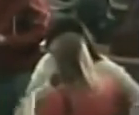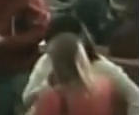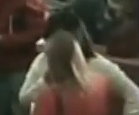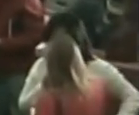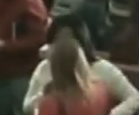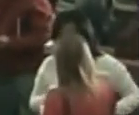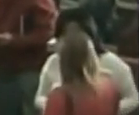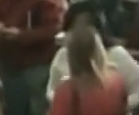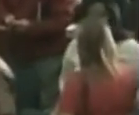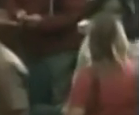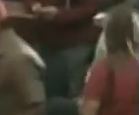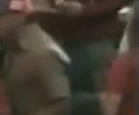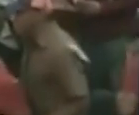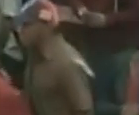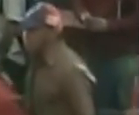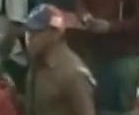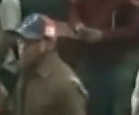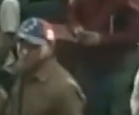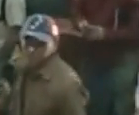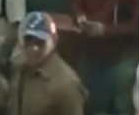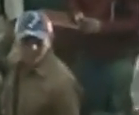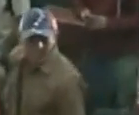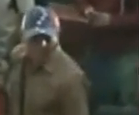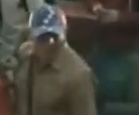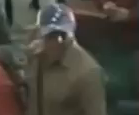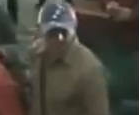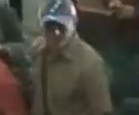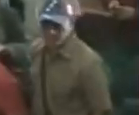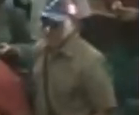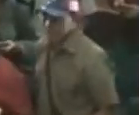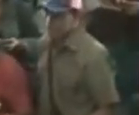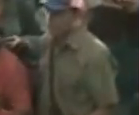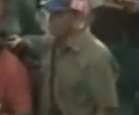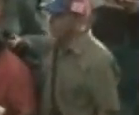nosotros vamos a despedir este contacto desde la sala plenaria de Parque Central.